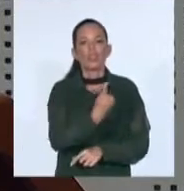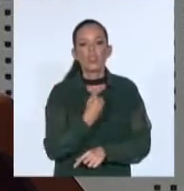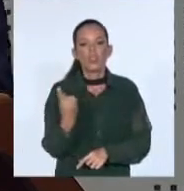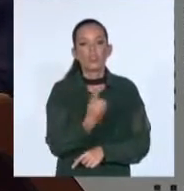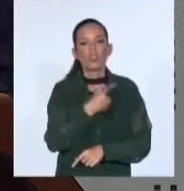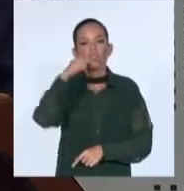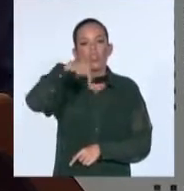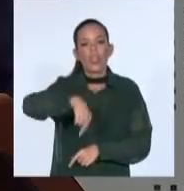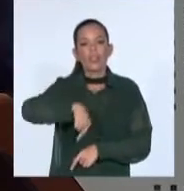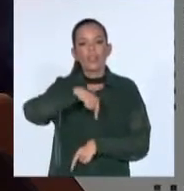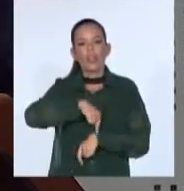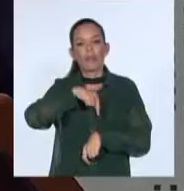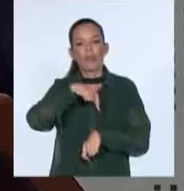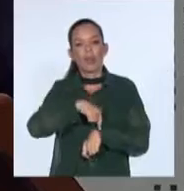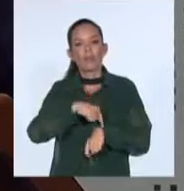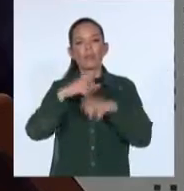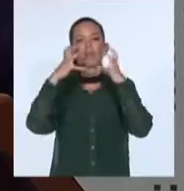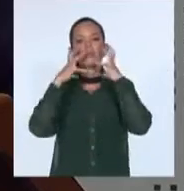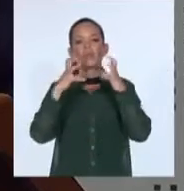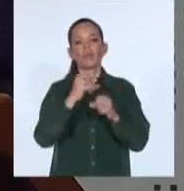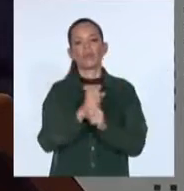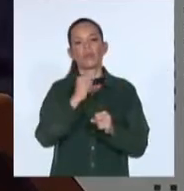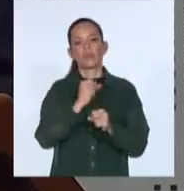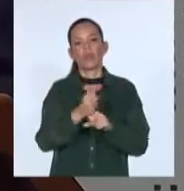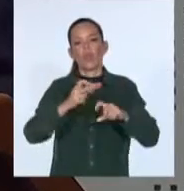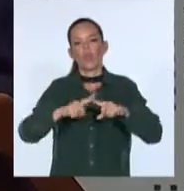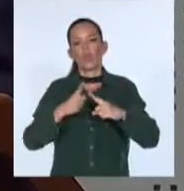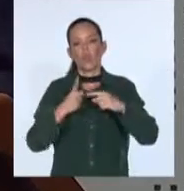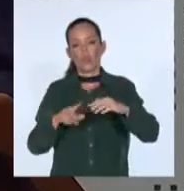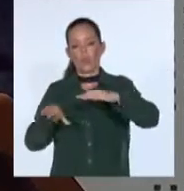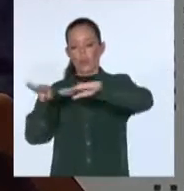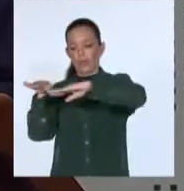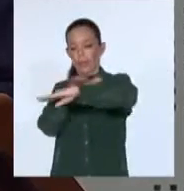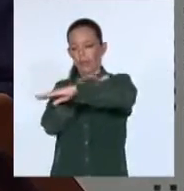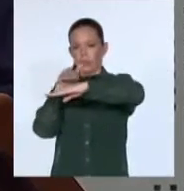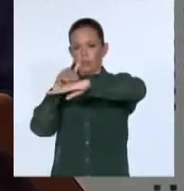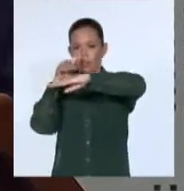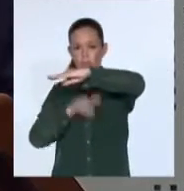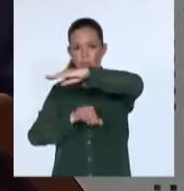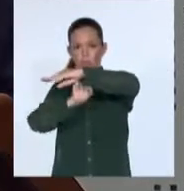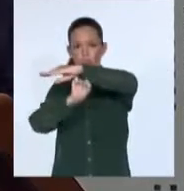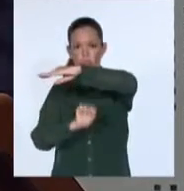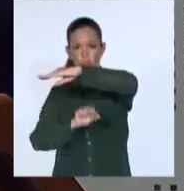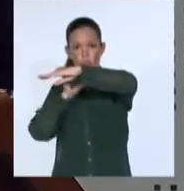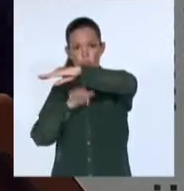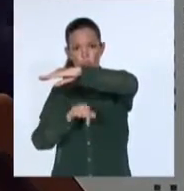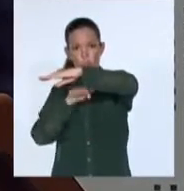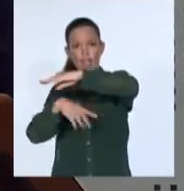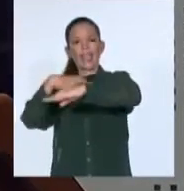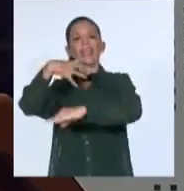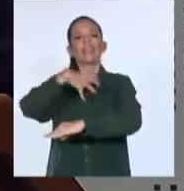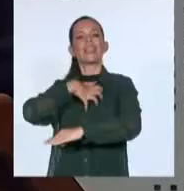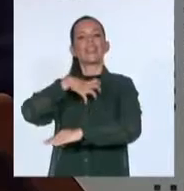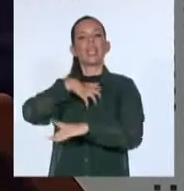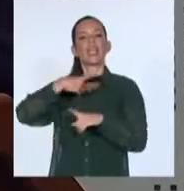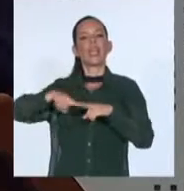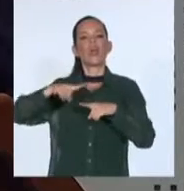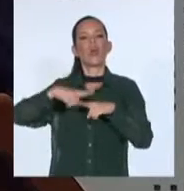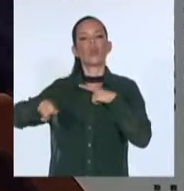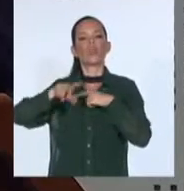enorme herramienta. Porque en el sur global está aquello que el mundo central está necesitando. ¿Qué necesita el mundo